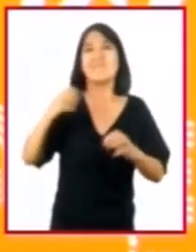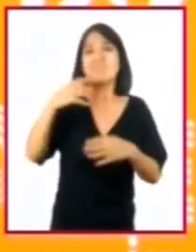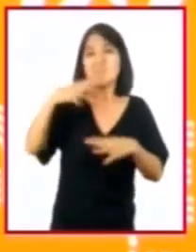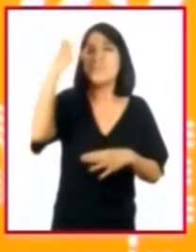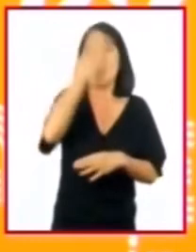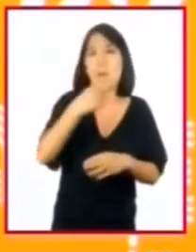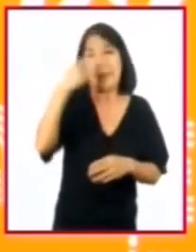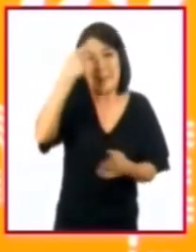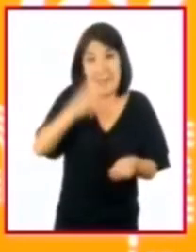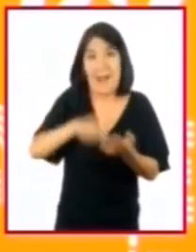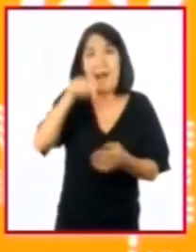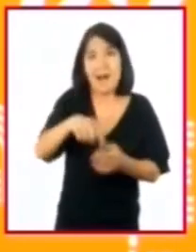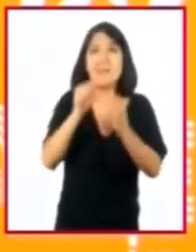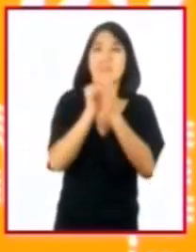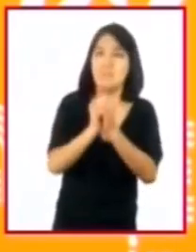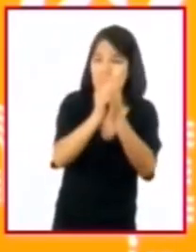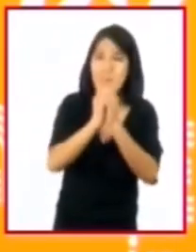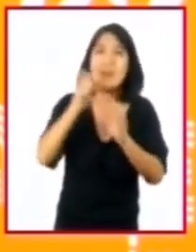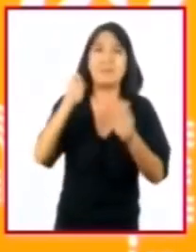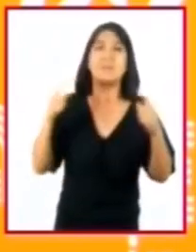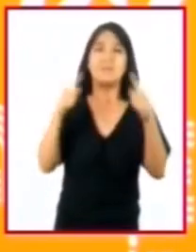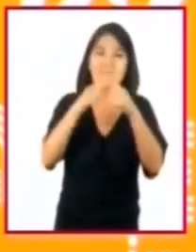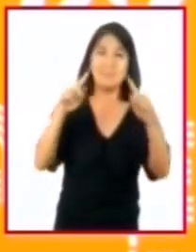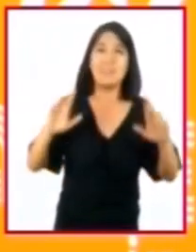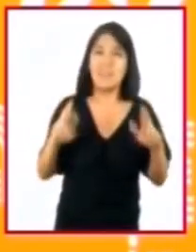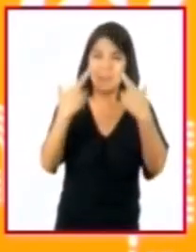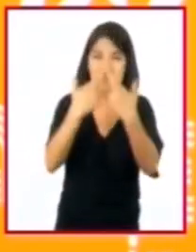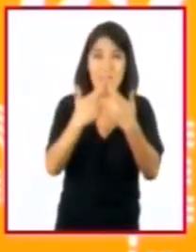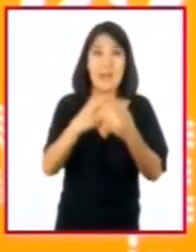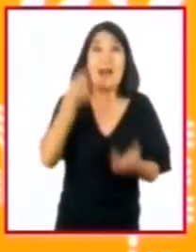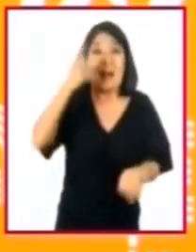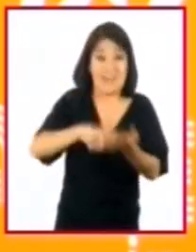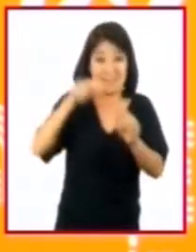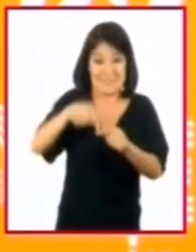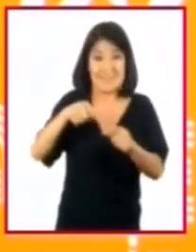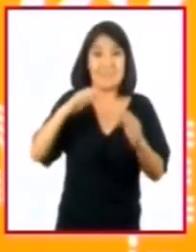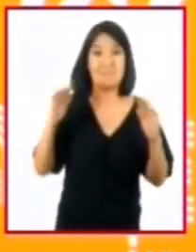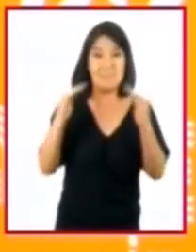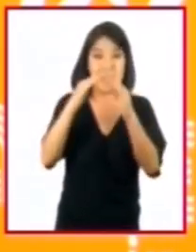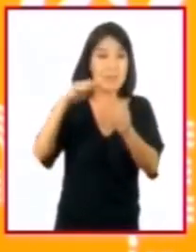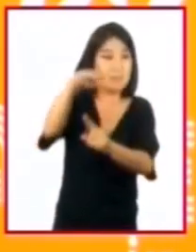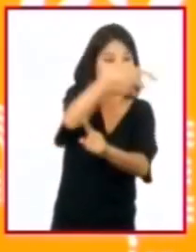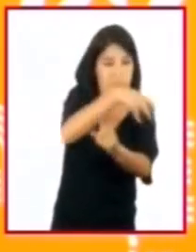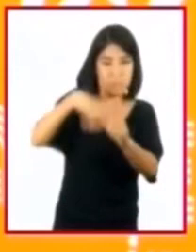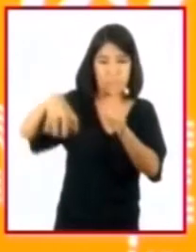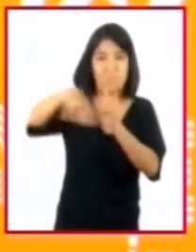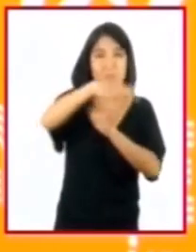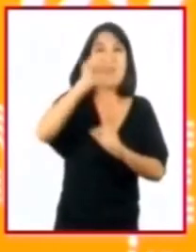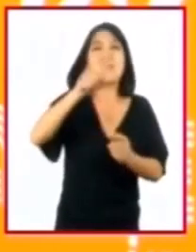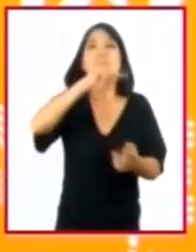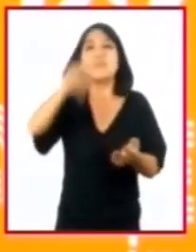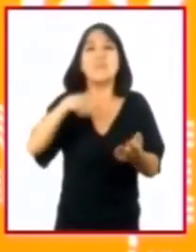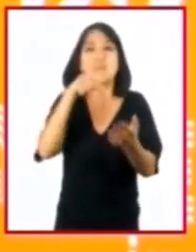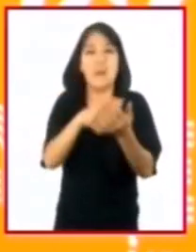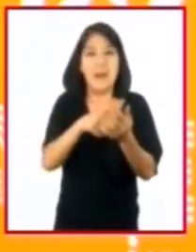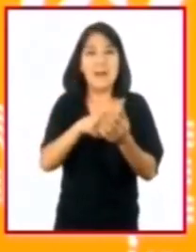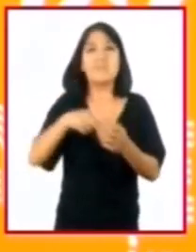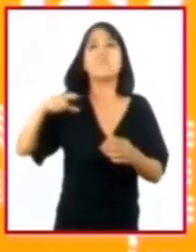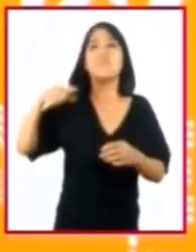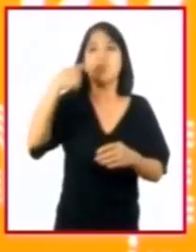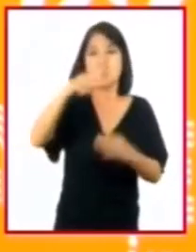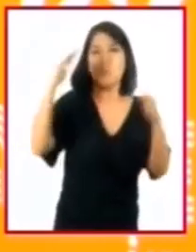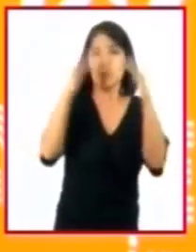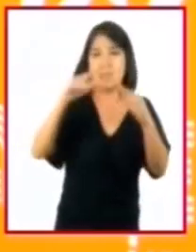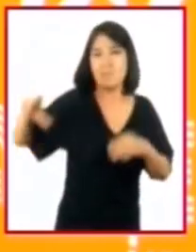ceremonias religiosas. Alrededor de estas construcciones se encontraban los palacios donde habitaban gobernantes